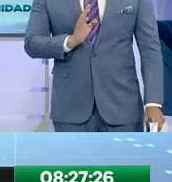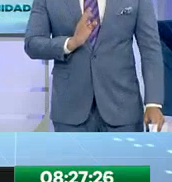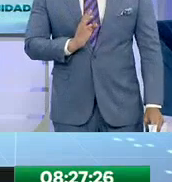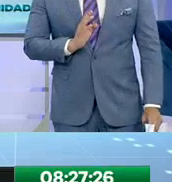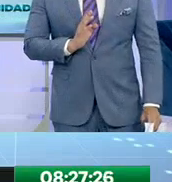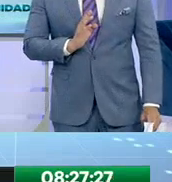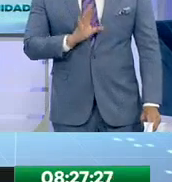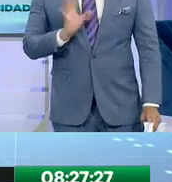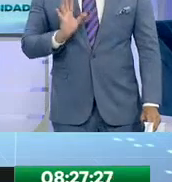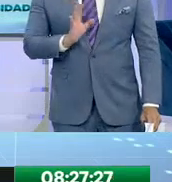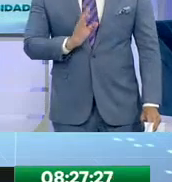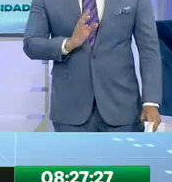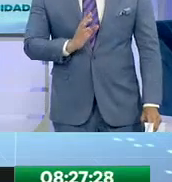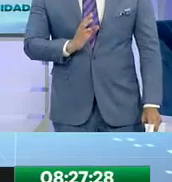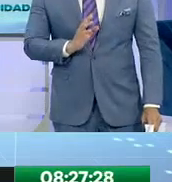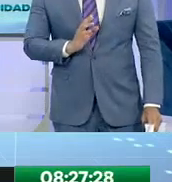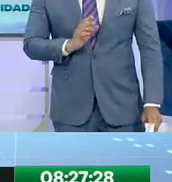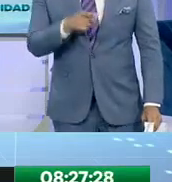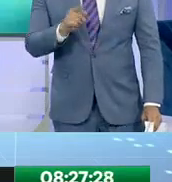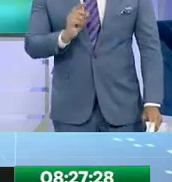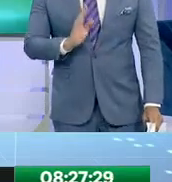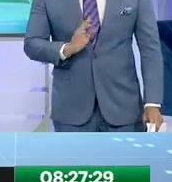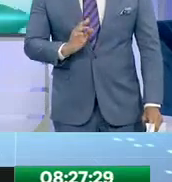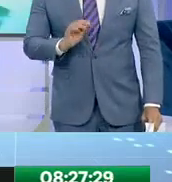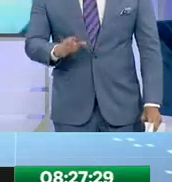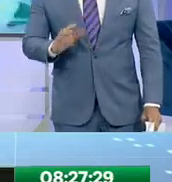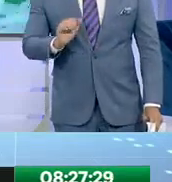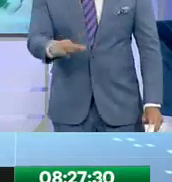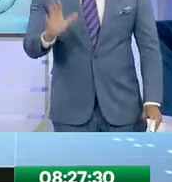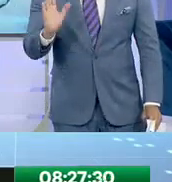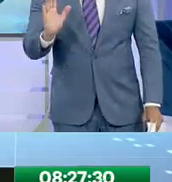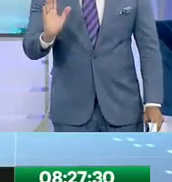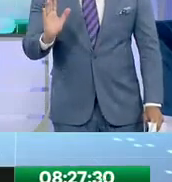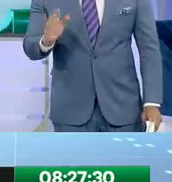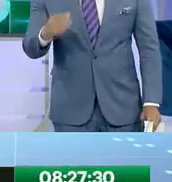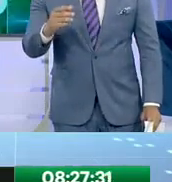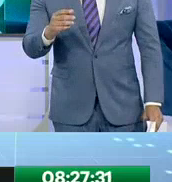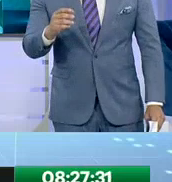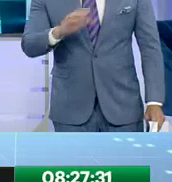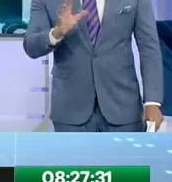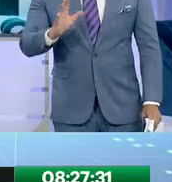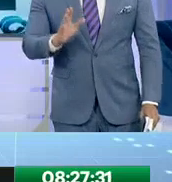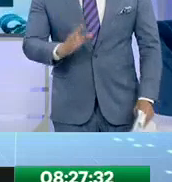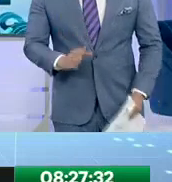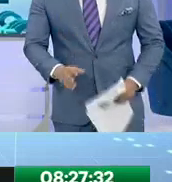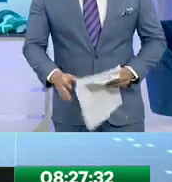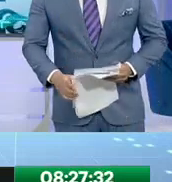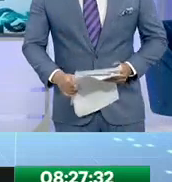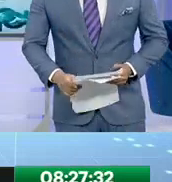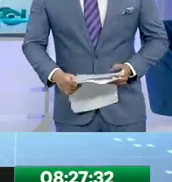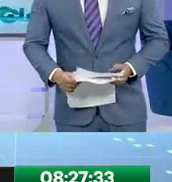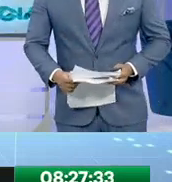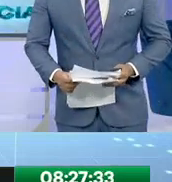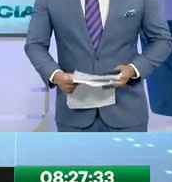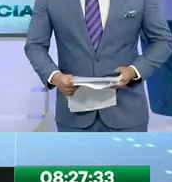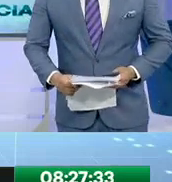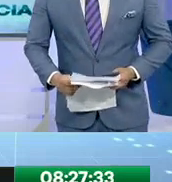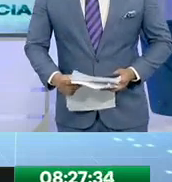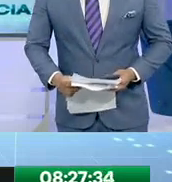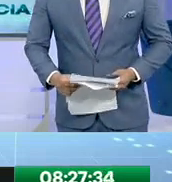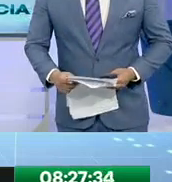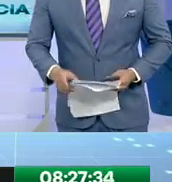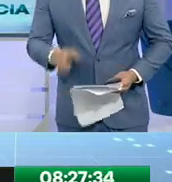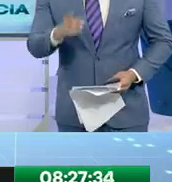su organismo. No está en sus cabales. Alguien que hace esto, que sube a la vereda, va a toda velocidad, no está en sus cabales. Hay que